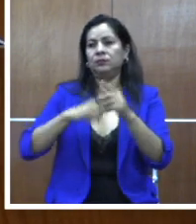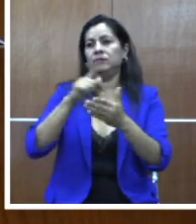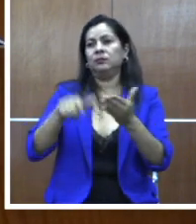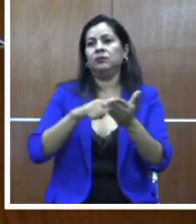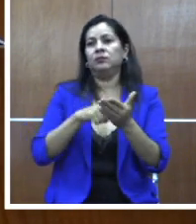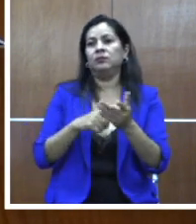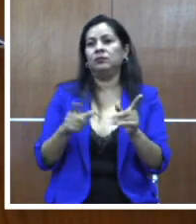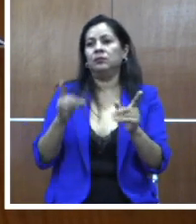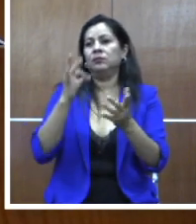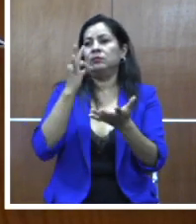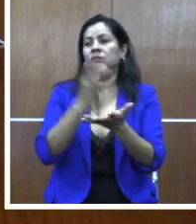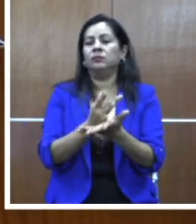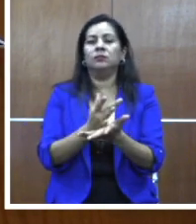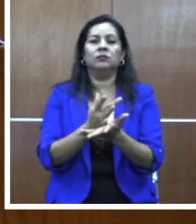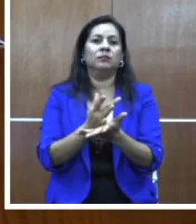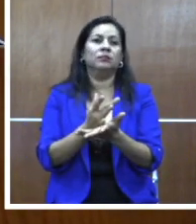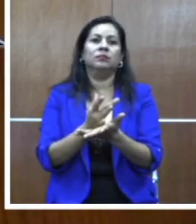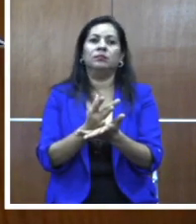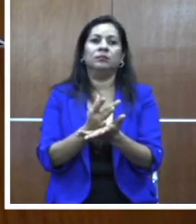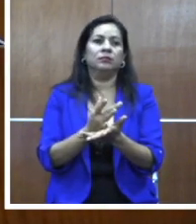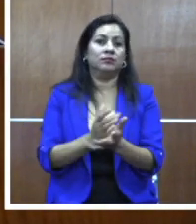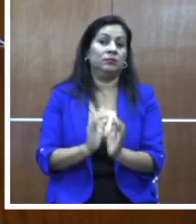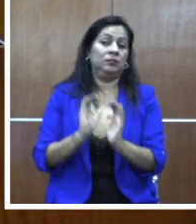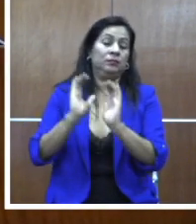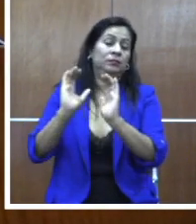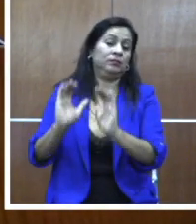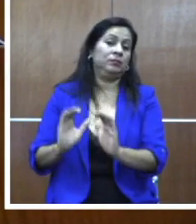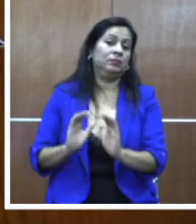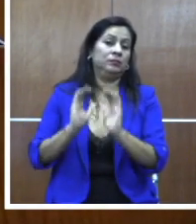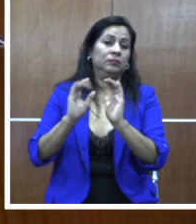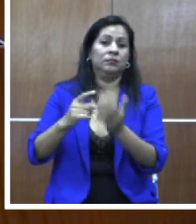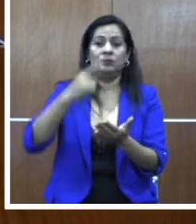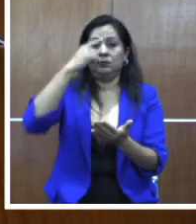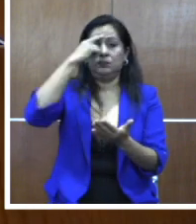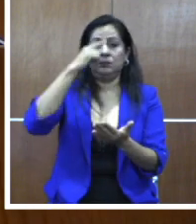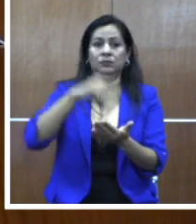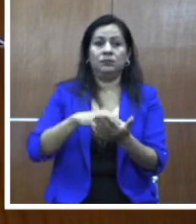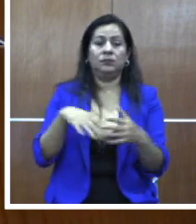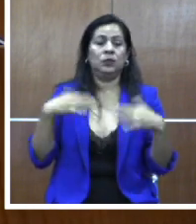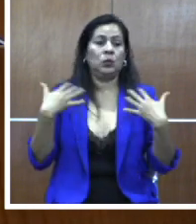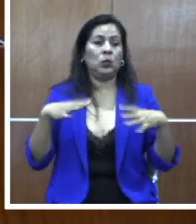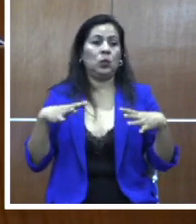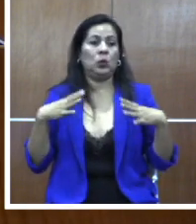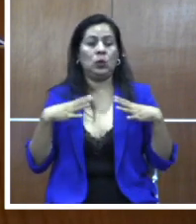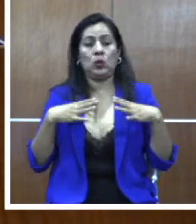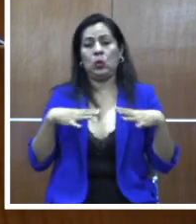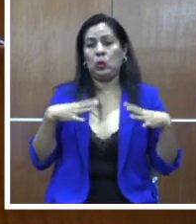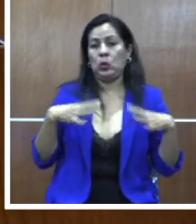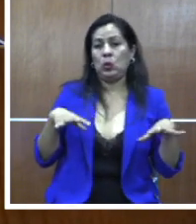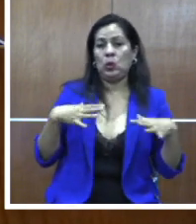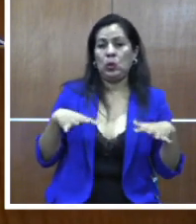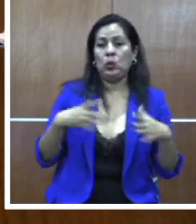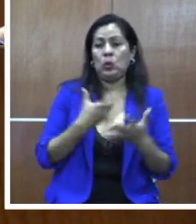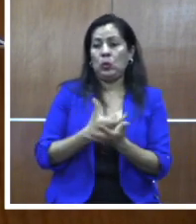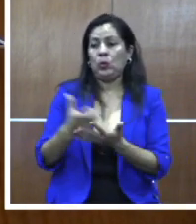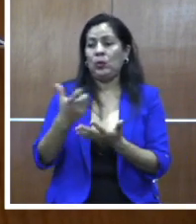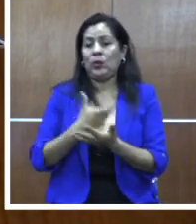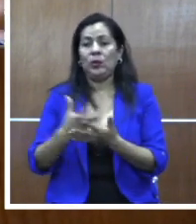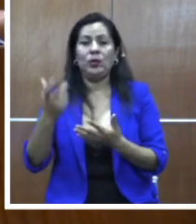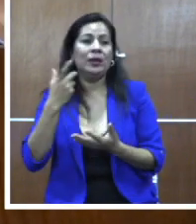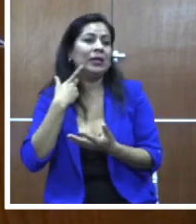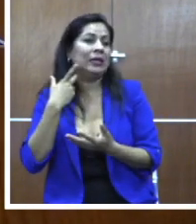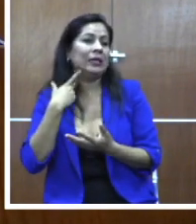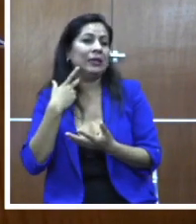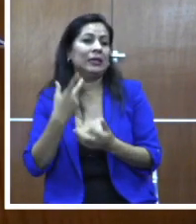espacio exclusivo, reservado para las élites políticas y económicas,